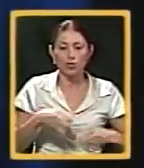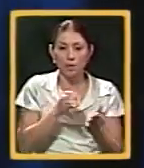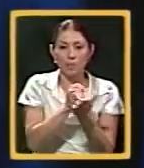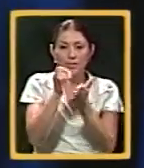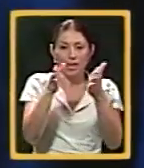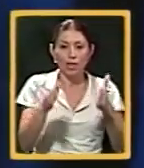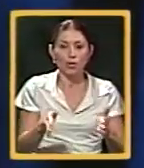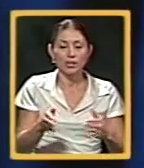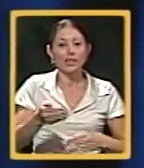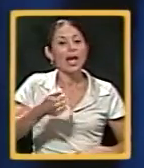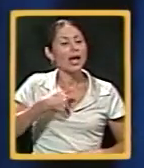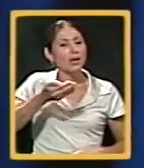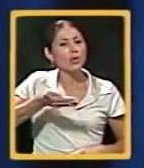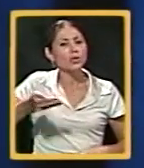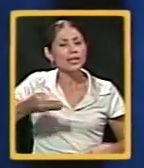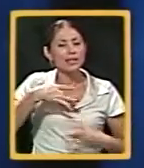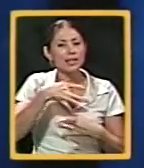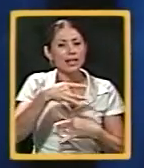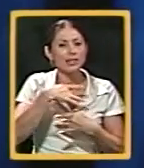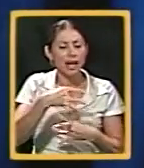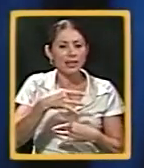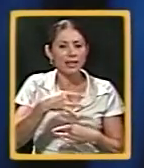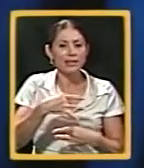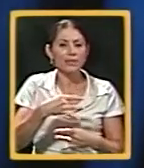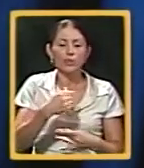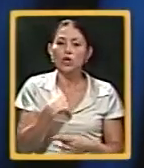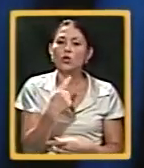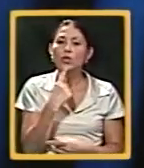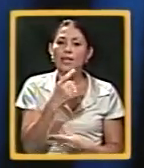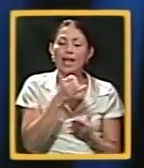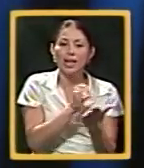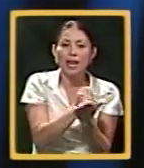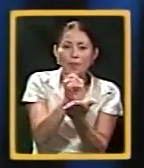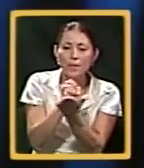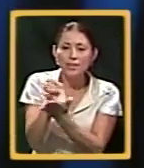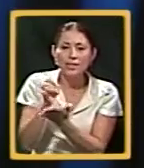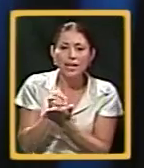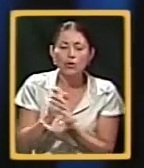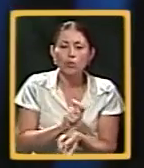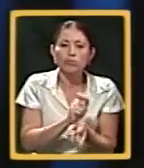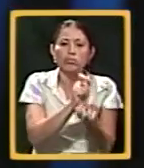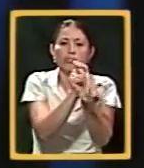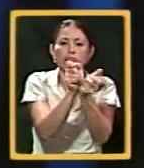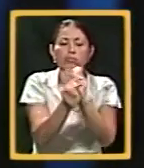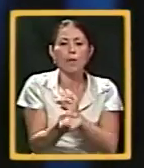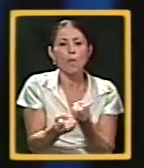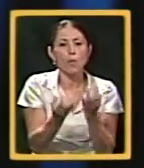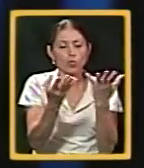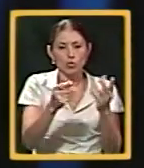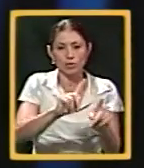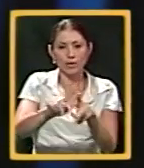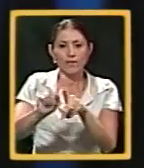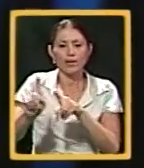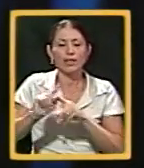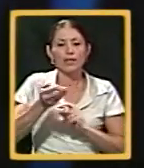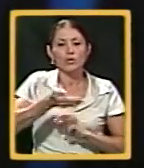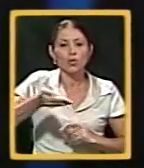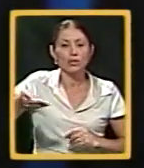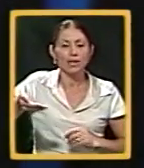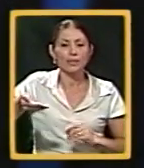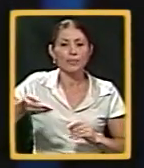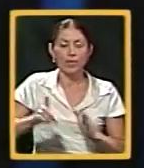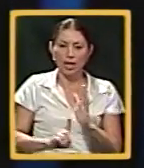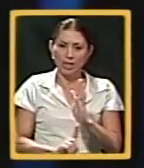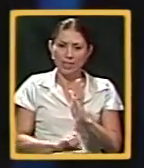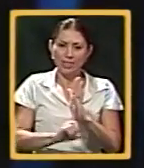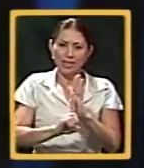interesantes. Bueno, la investigación, yo diría que ha variado mucho en varios sentidos. El desarrollo tan grande